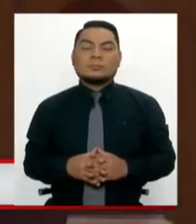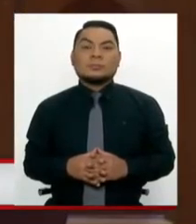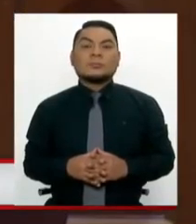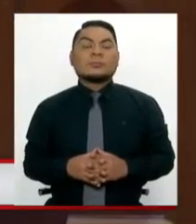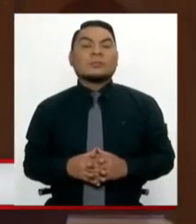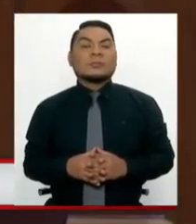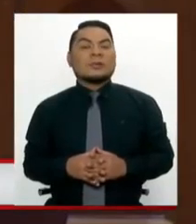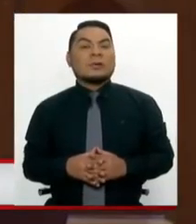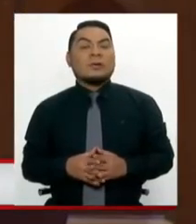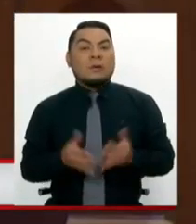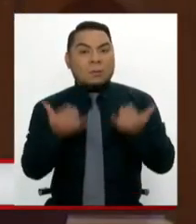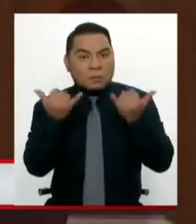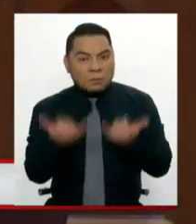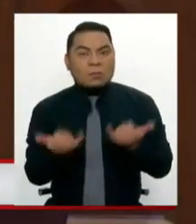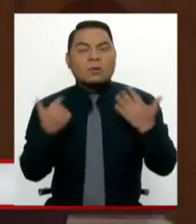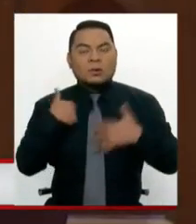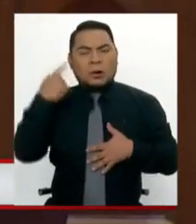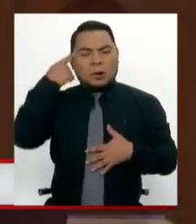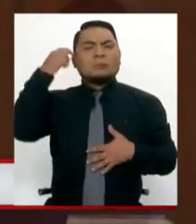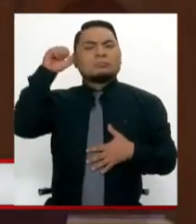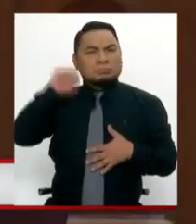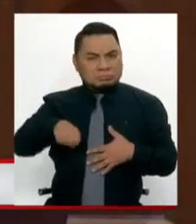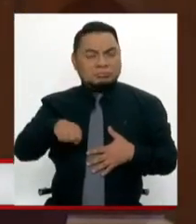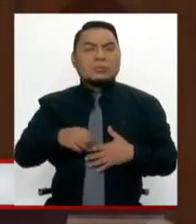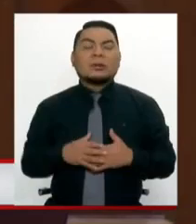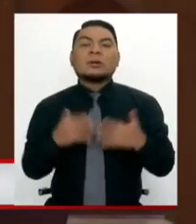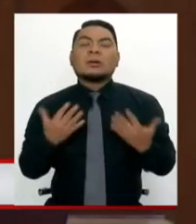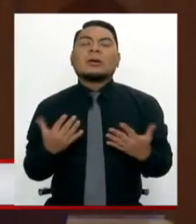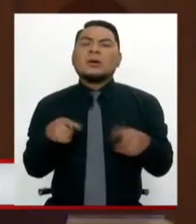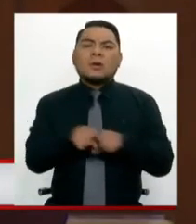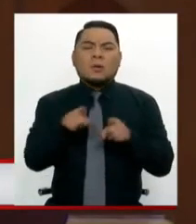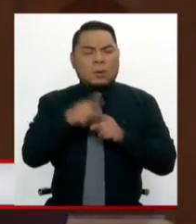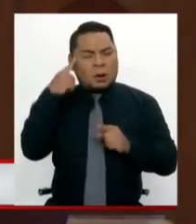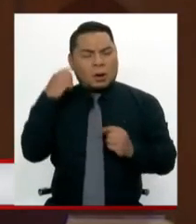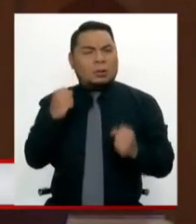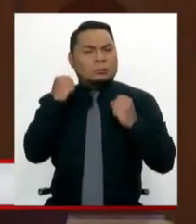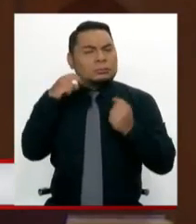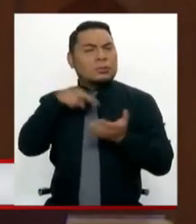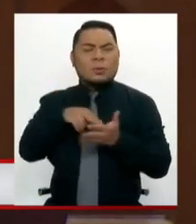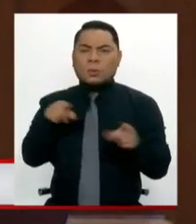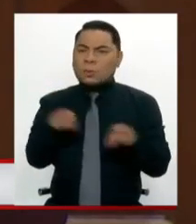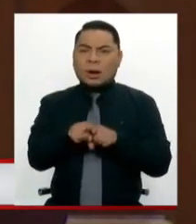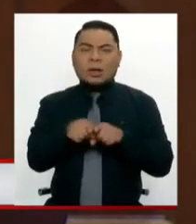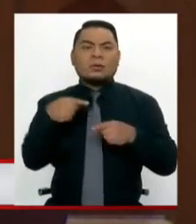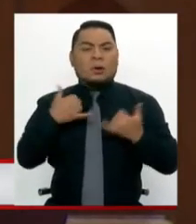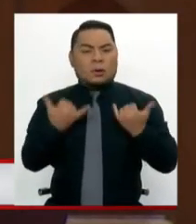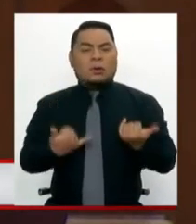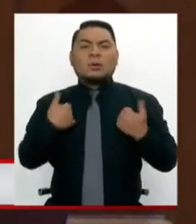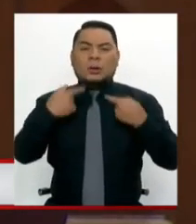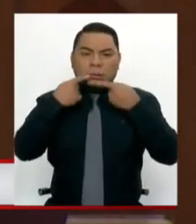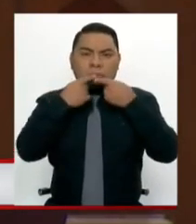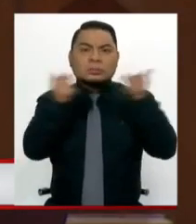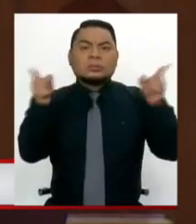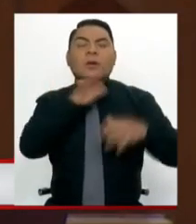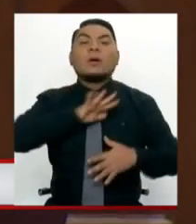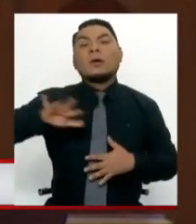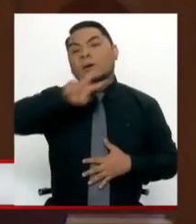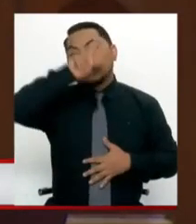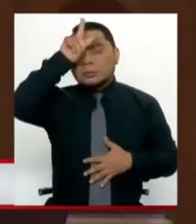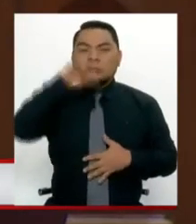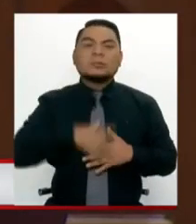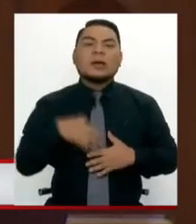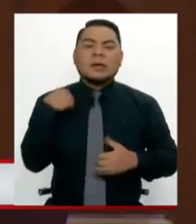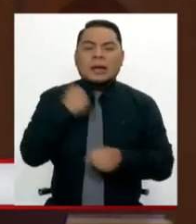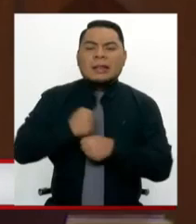Hoy, convencidos más que nunca, con la misma firmeza, venimos a informar a nuestro país el